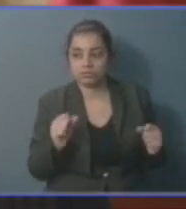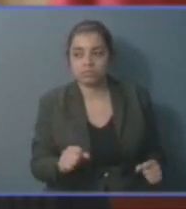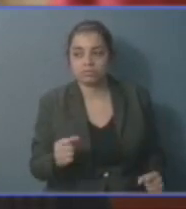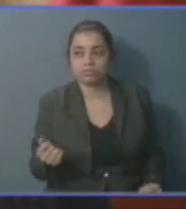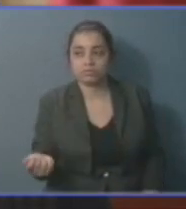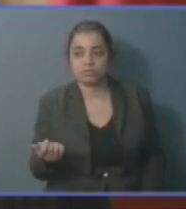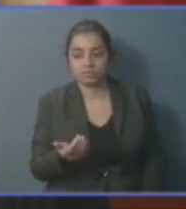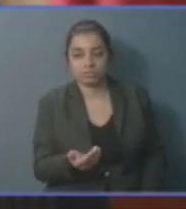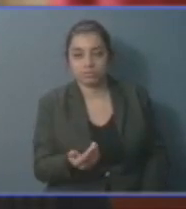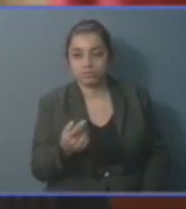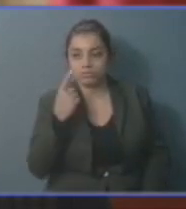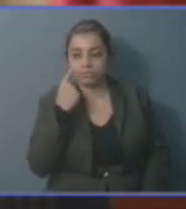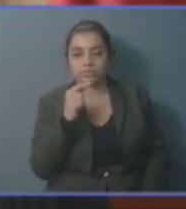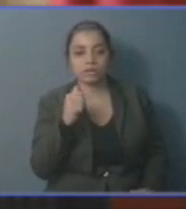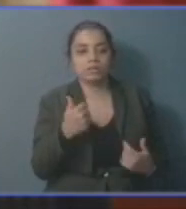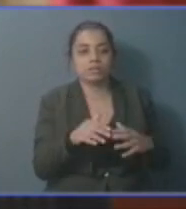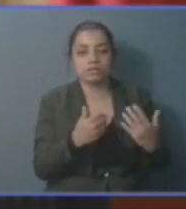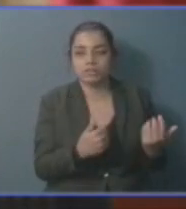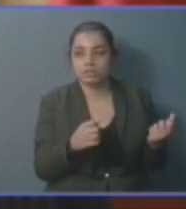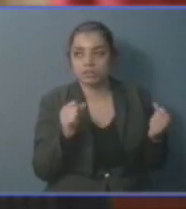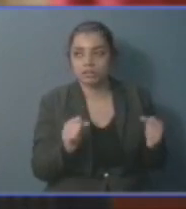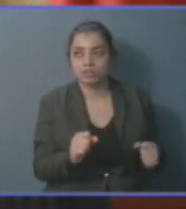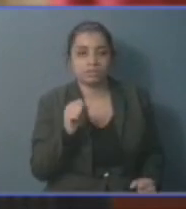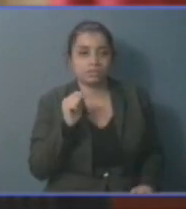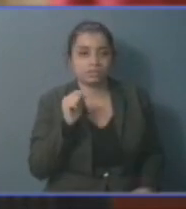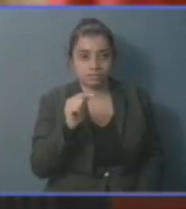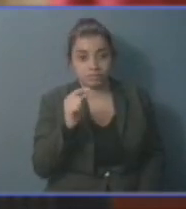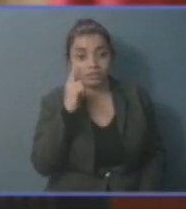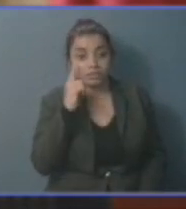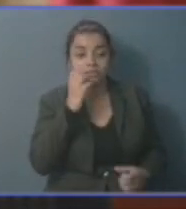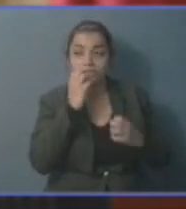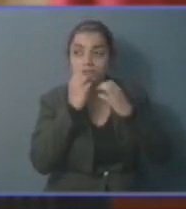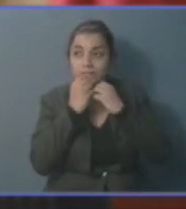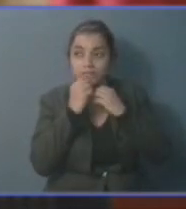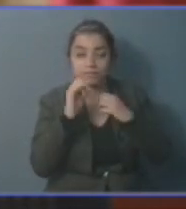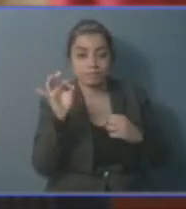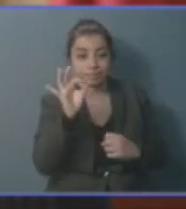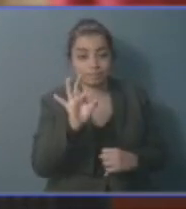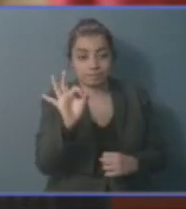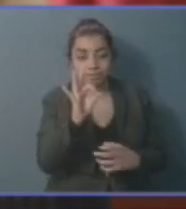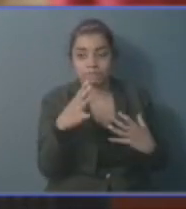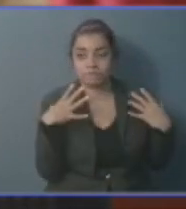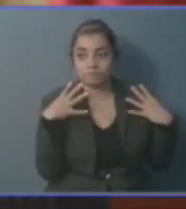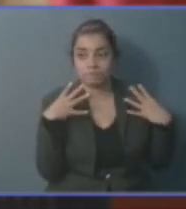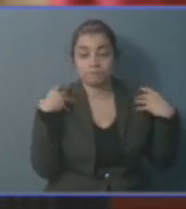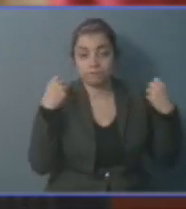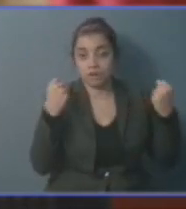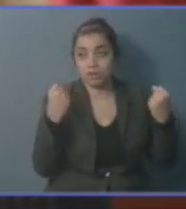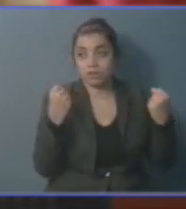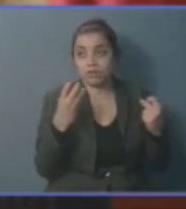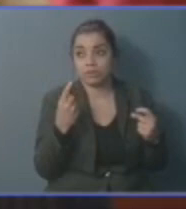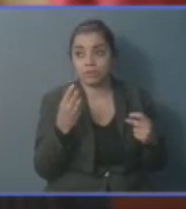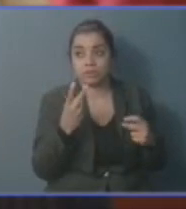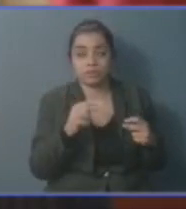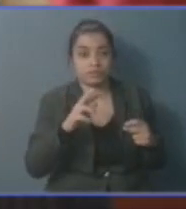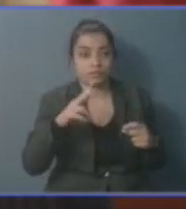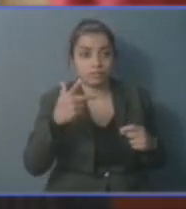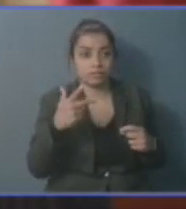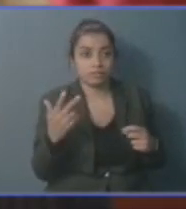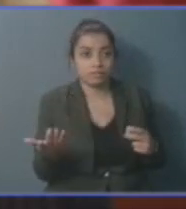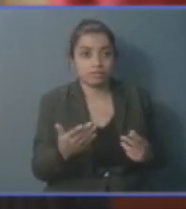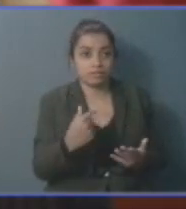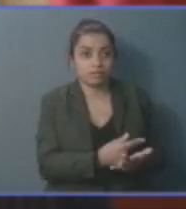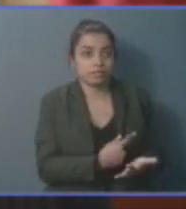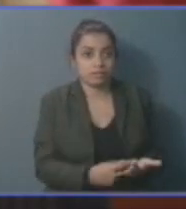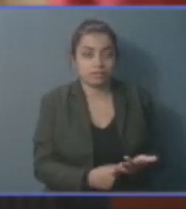de ayudarle a su paciente en conservar y mejorar la salud. Romano 3, que la situación actual